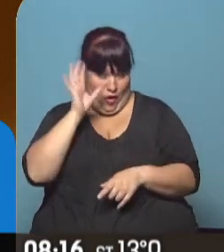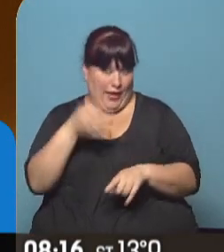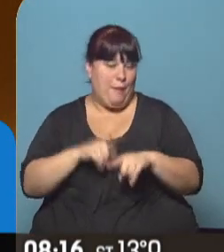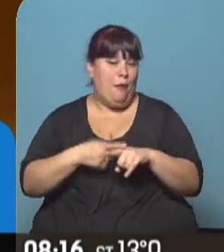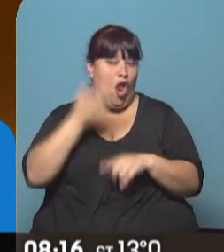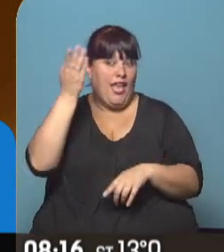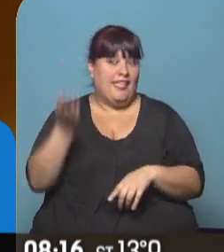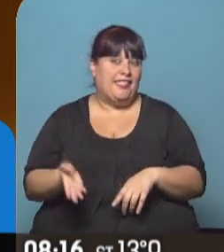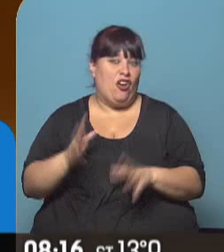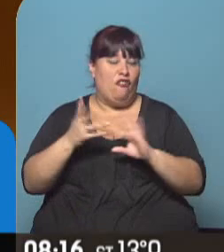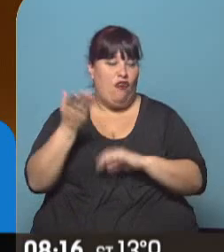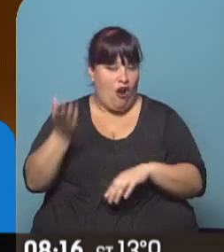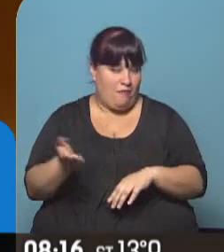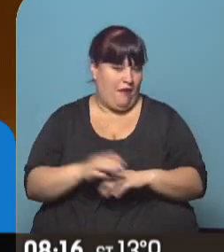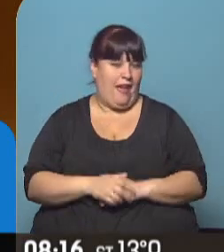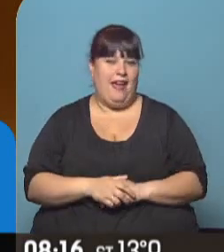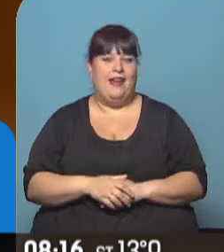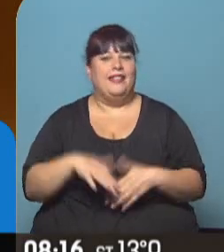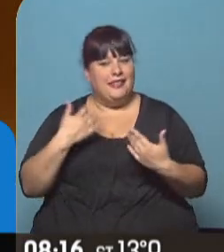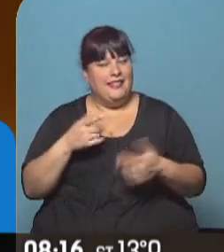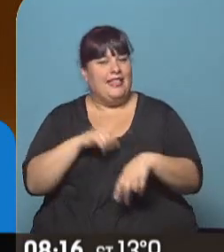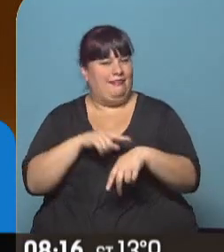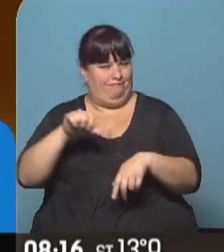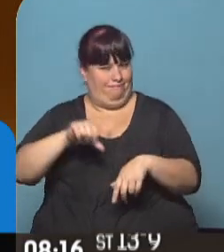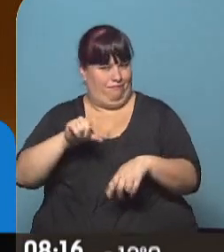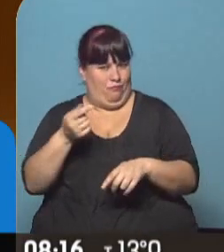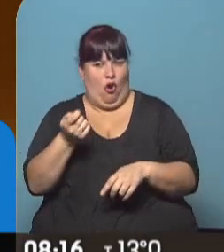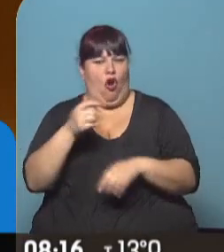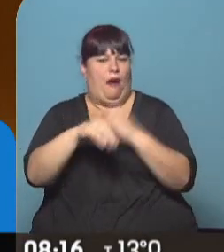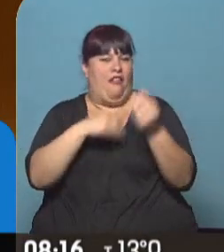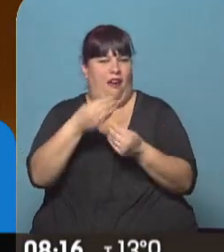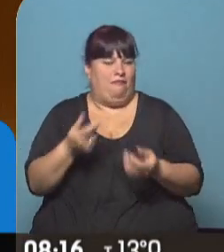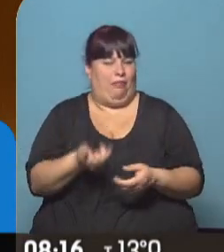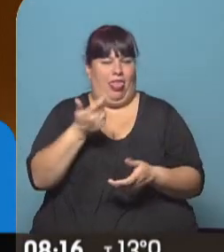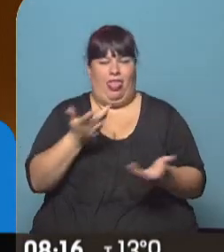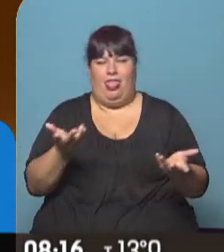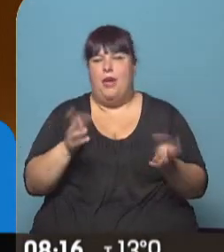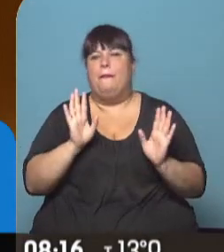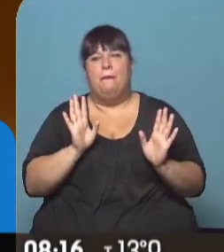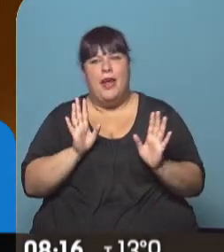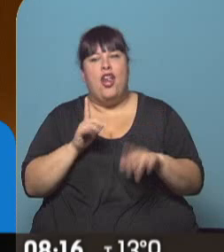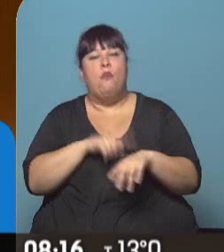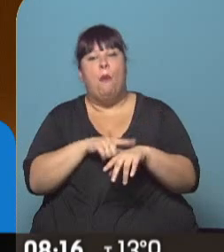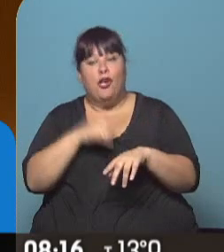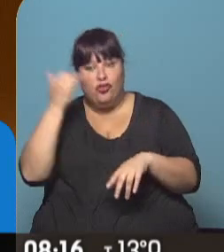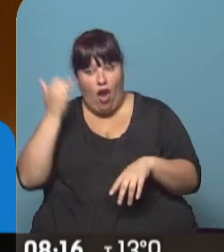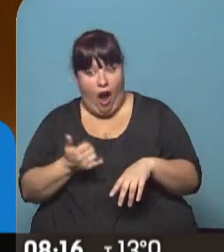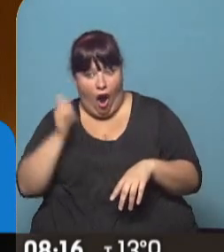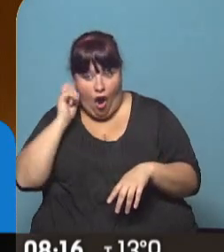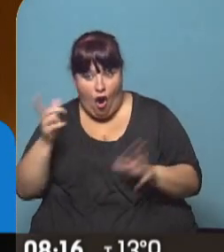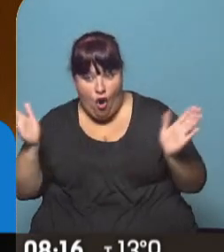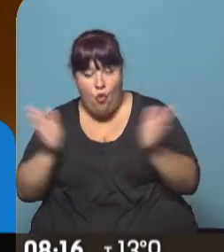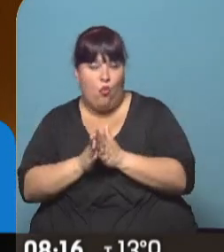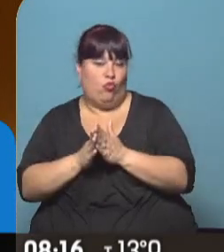político de sus características quizá tenía poco tiempo para la familia pero los momentos que podíamos